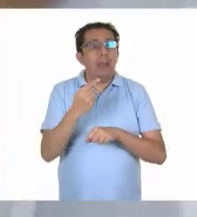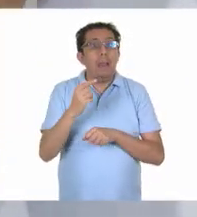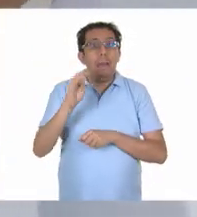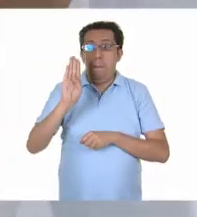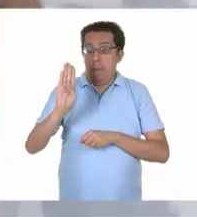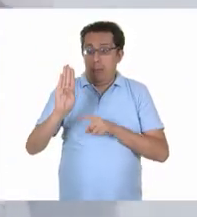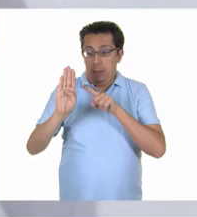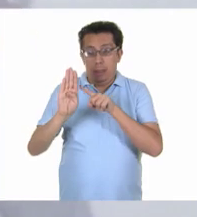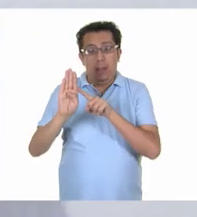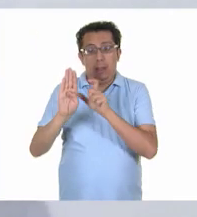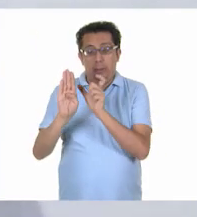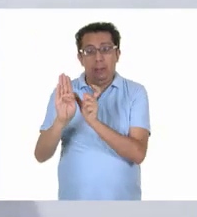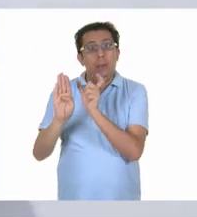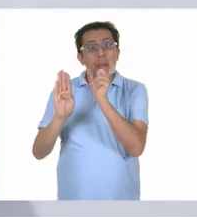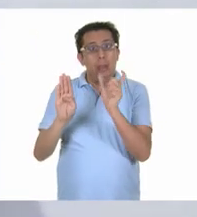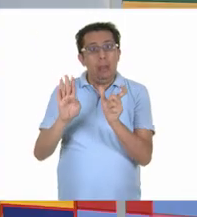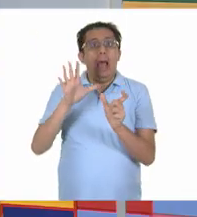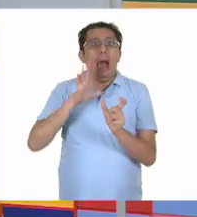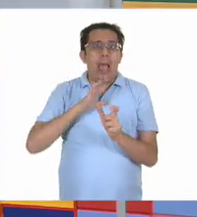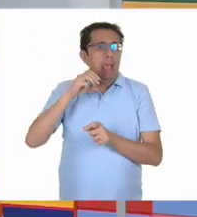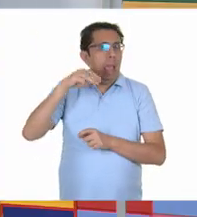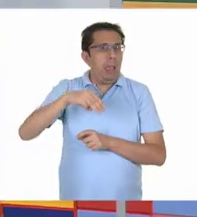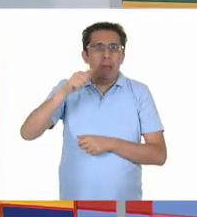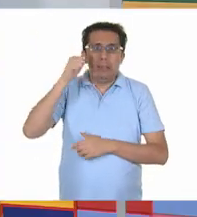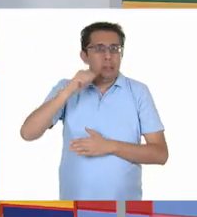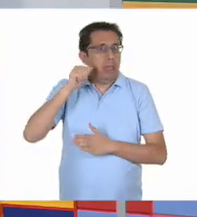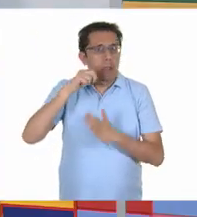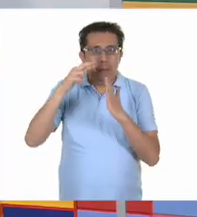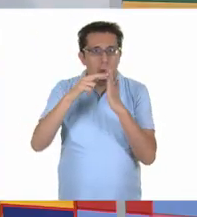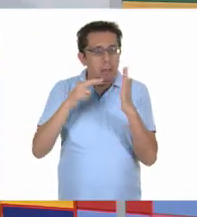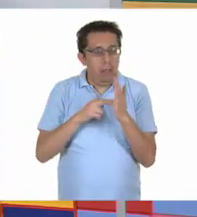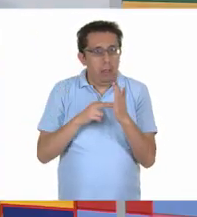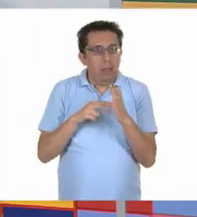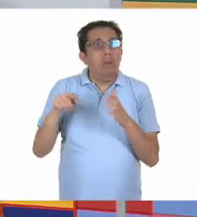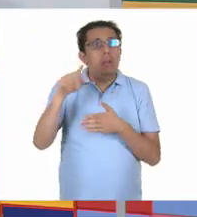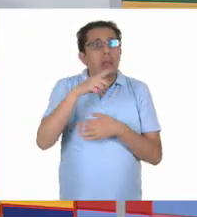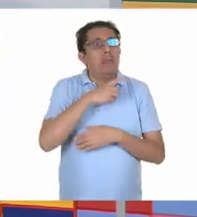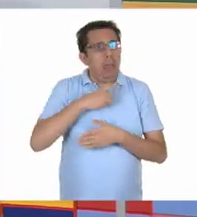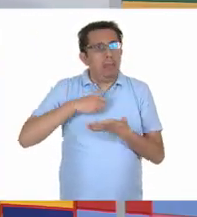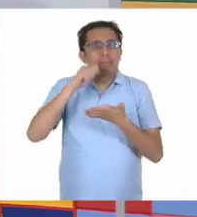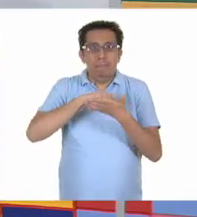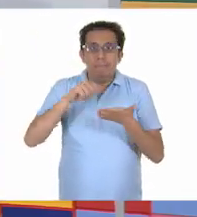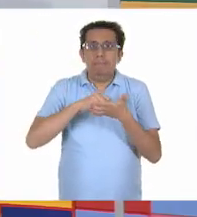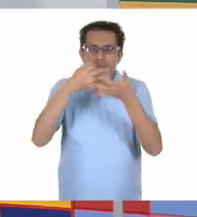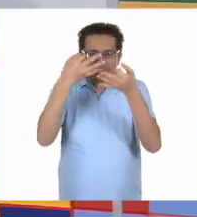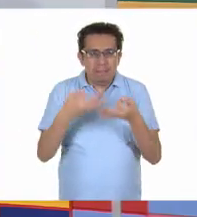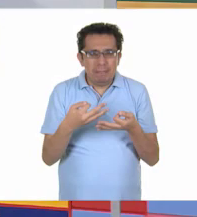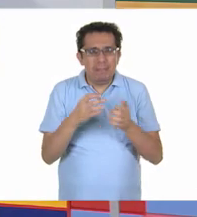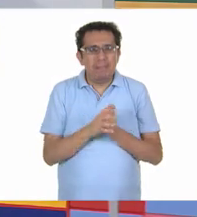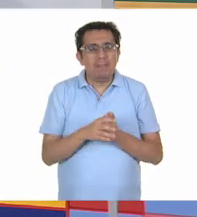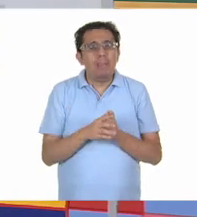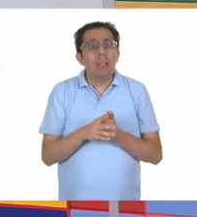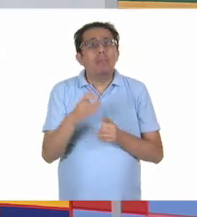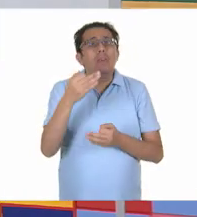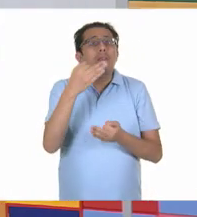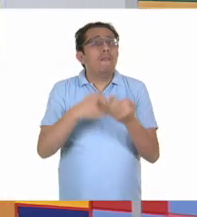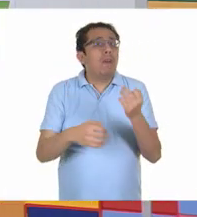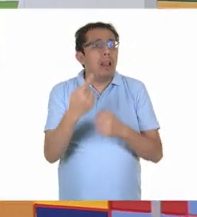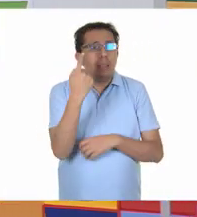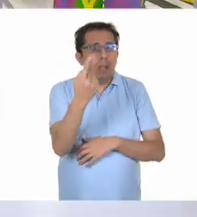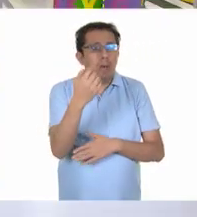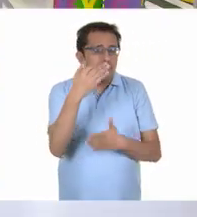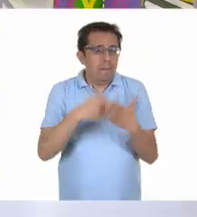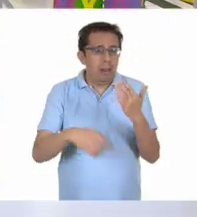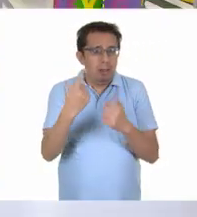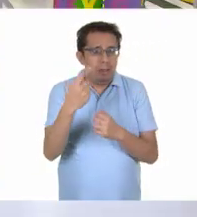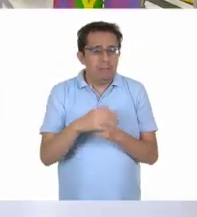bien! Porque siempre antes de una B hay una M. Y no se les olvide, hay que escribirlo correctamente.